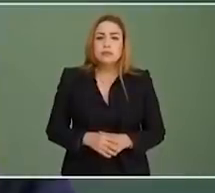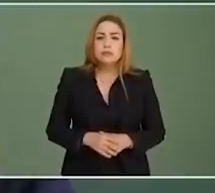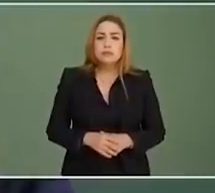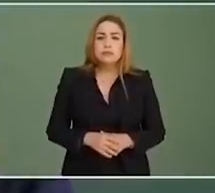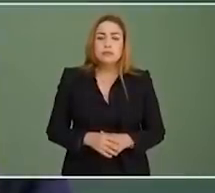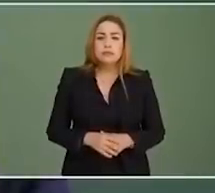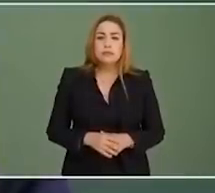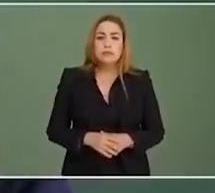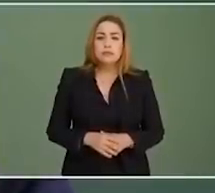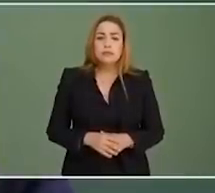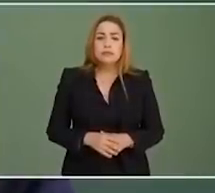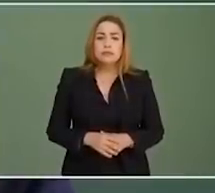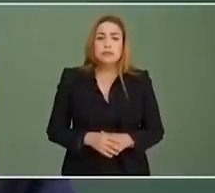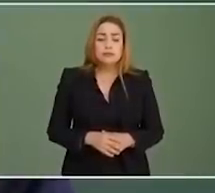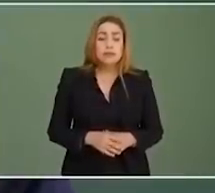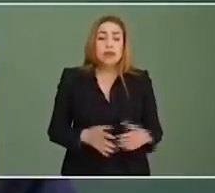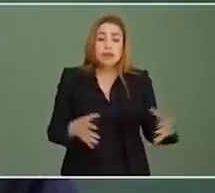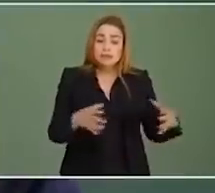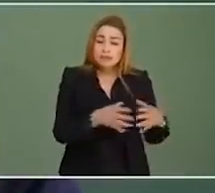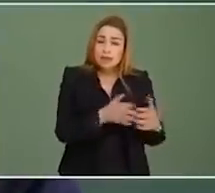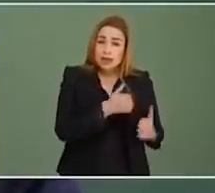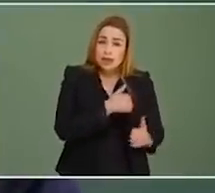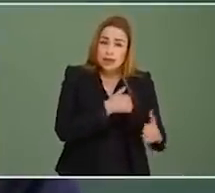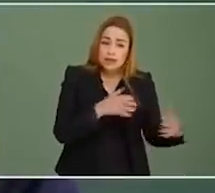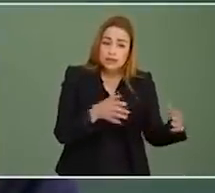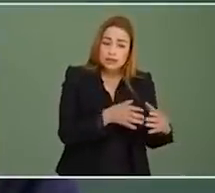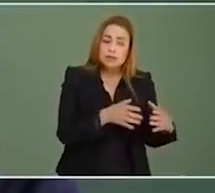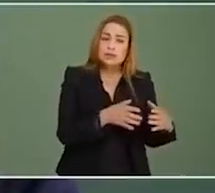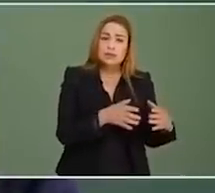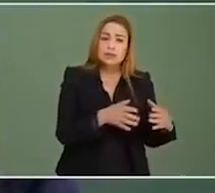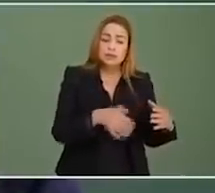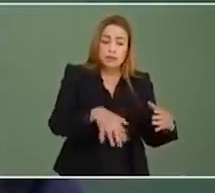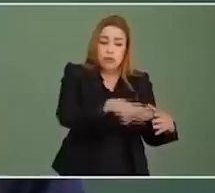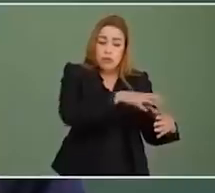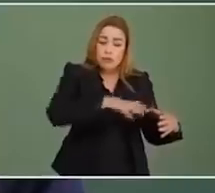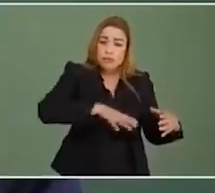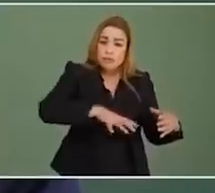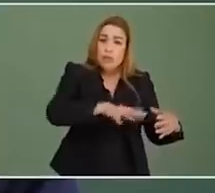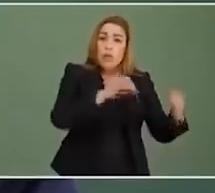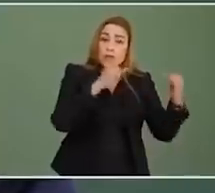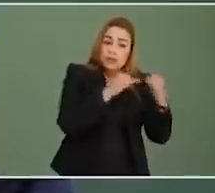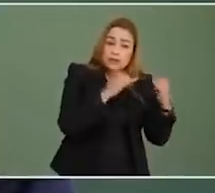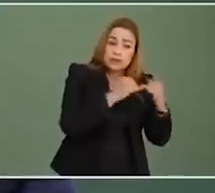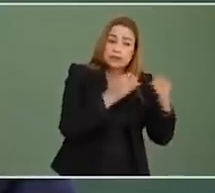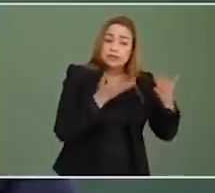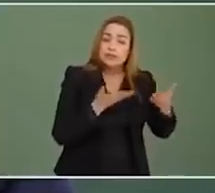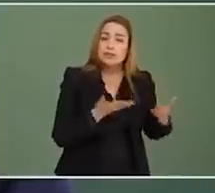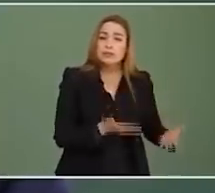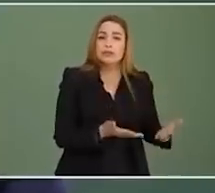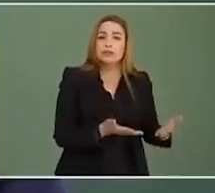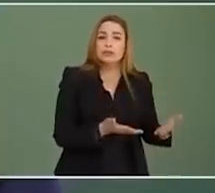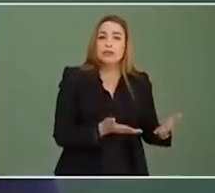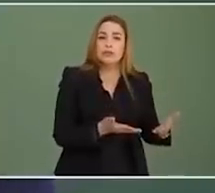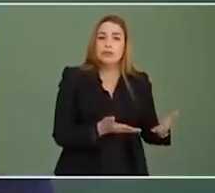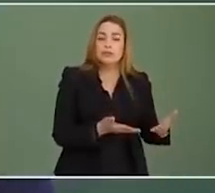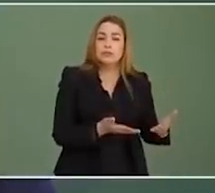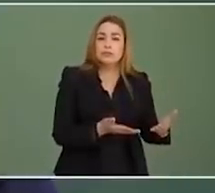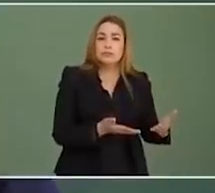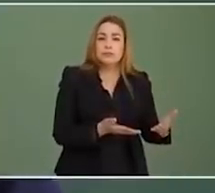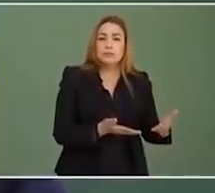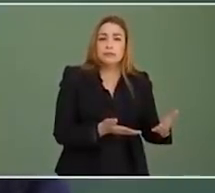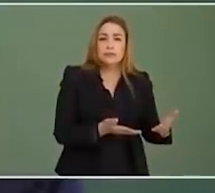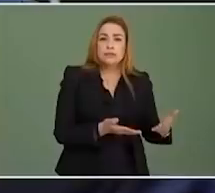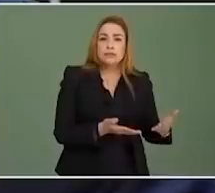es una institución con experiencia es una institución surgida de